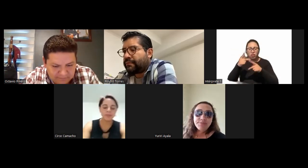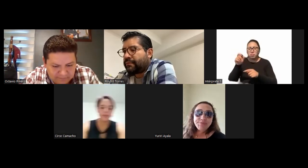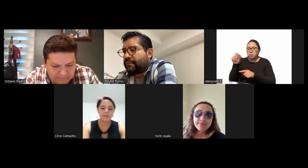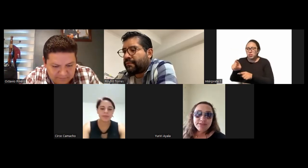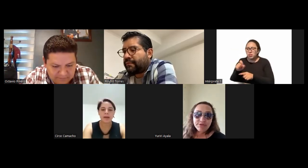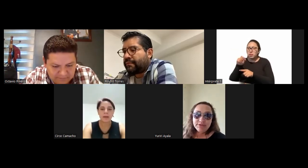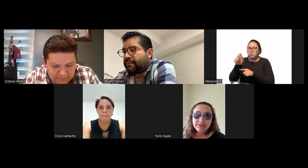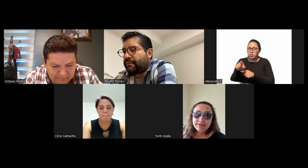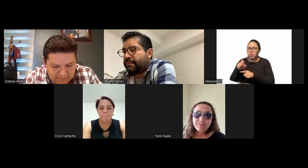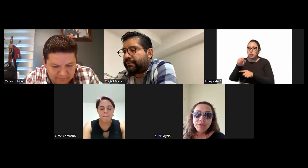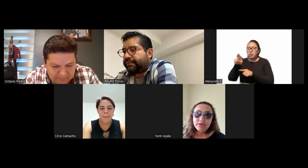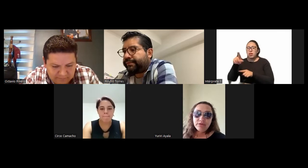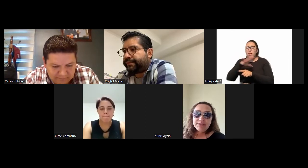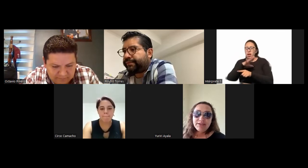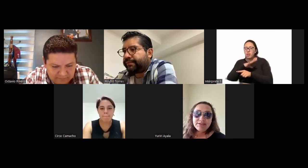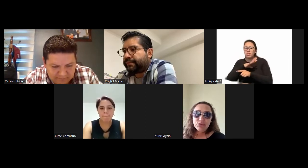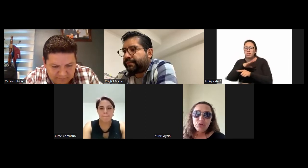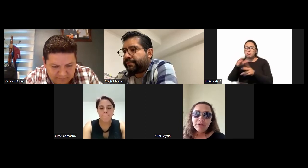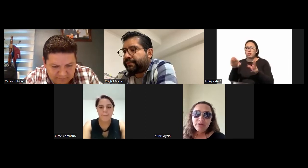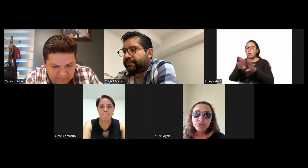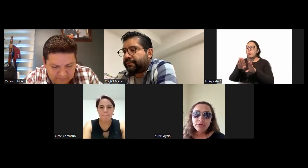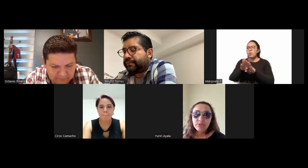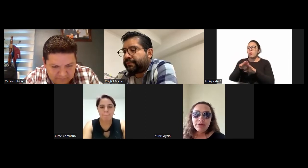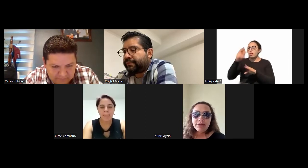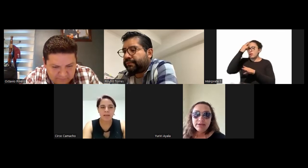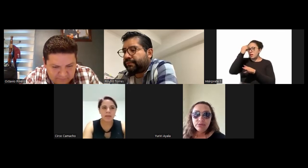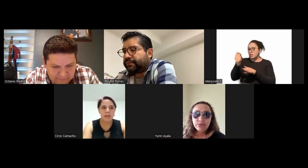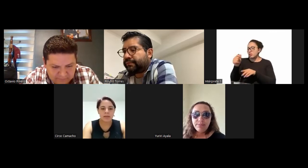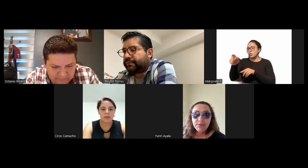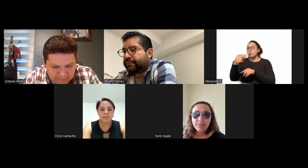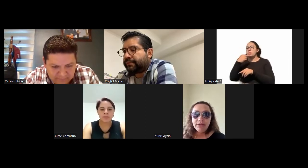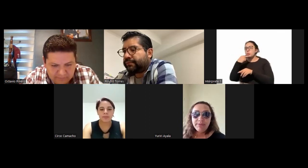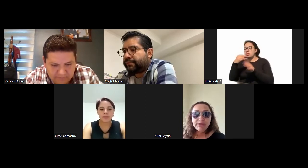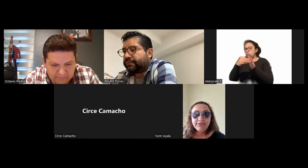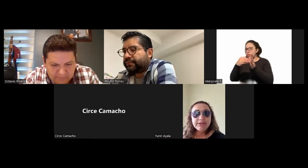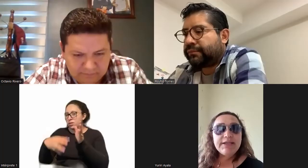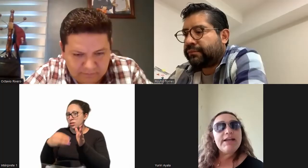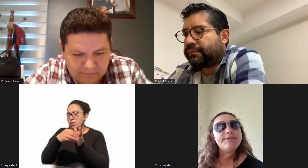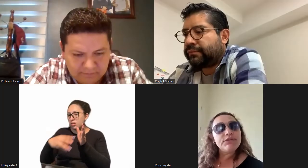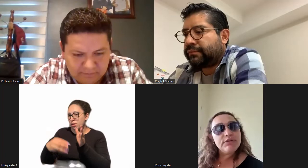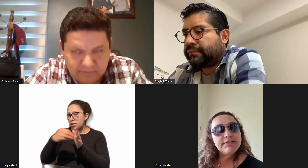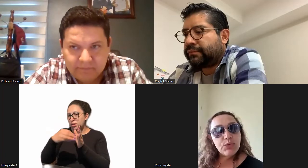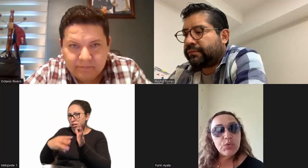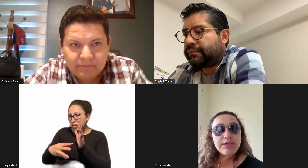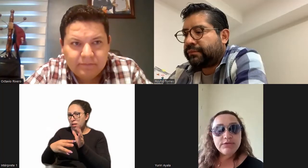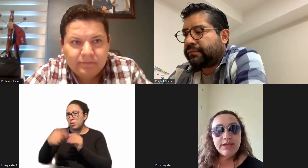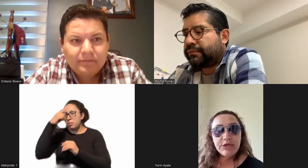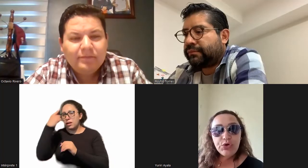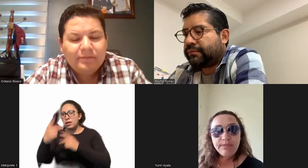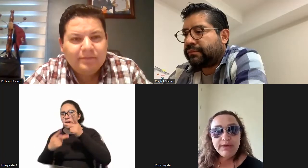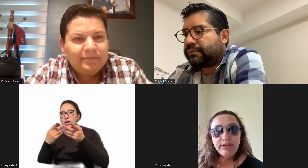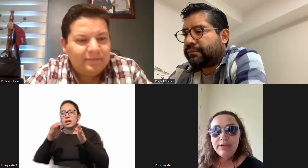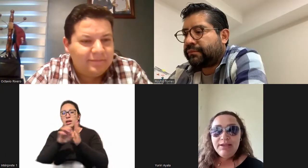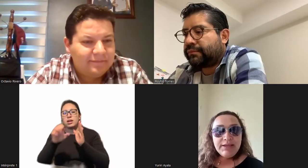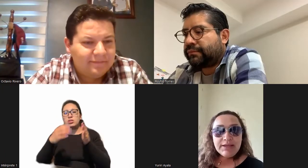serie de observaciones donde se ocupa incluso lenguaje no apropiado para referirse a las personas adultas, donde hay un